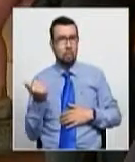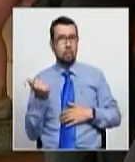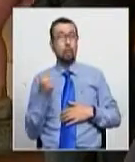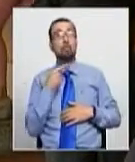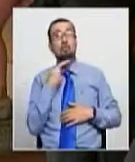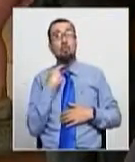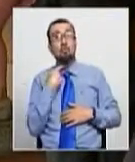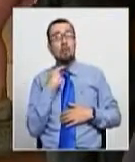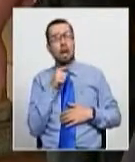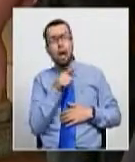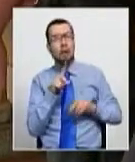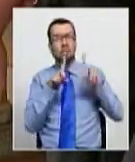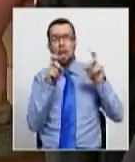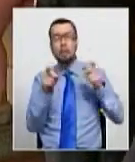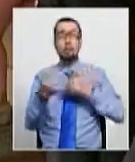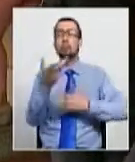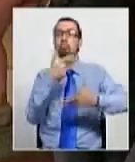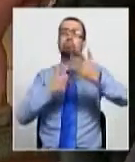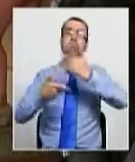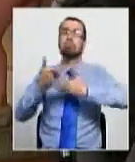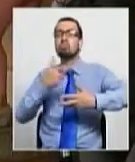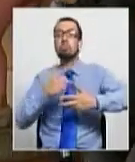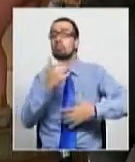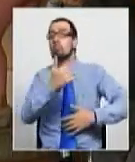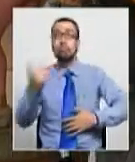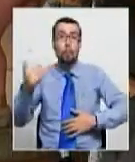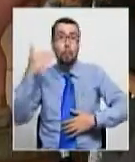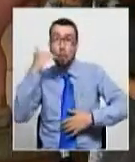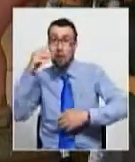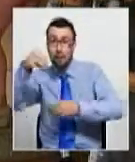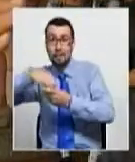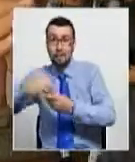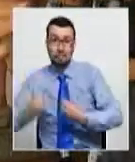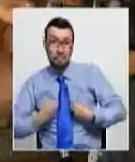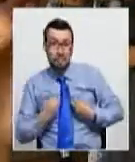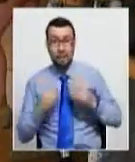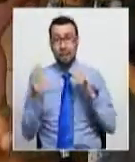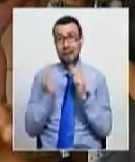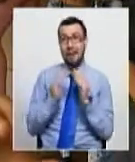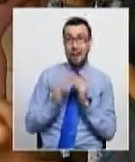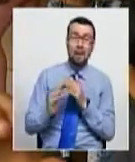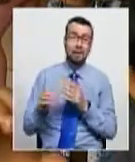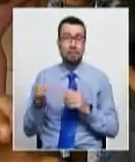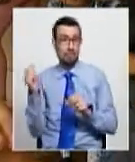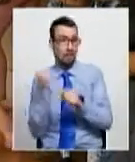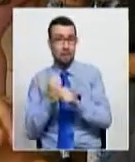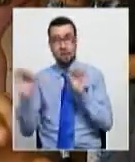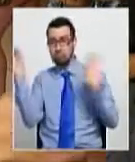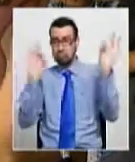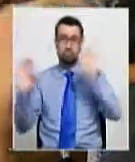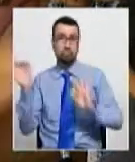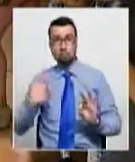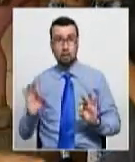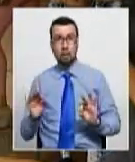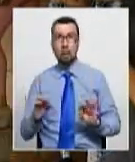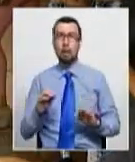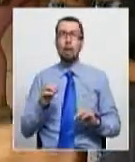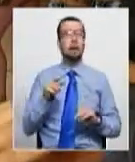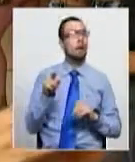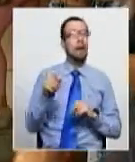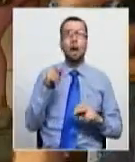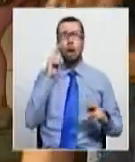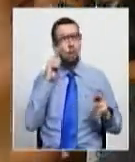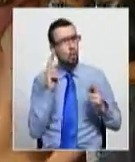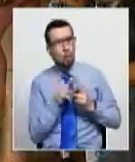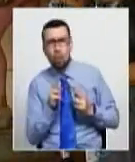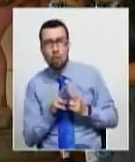gustan mucho los temas donde se puede socializar con las amas de casa es muy perceptible que la mayoría de personas que no conocen no son las que no ven noticias